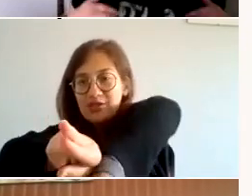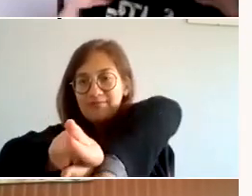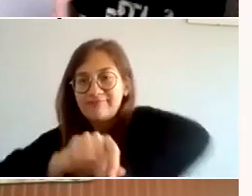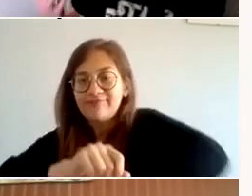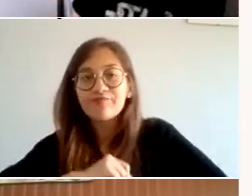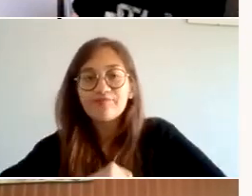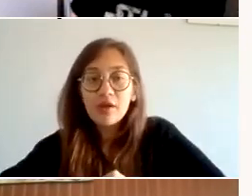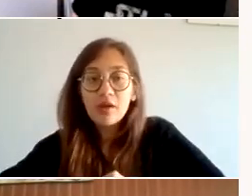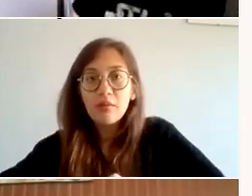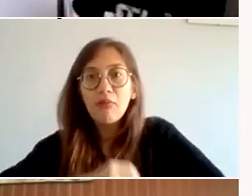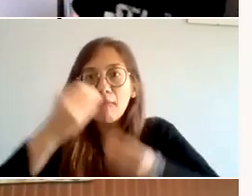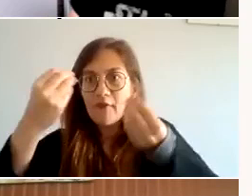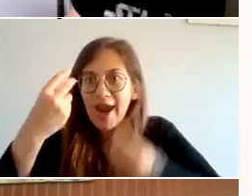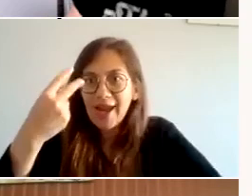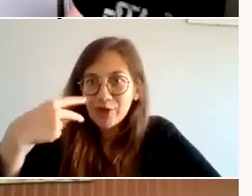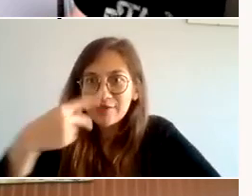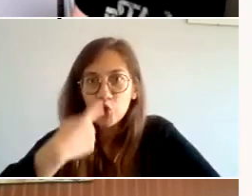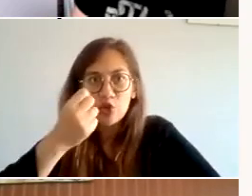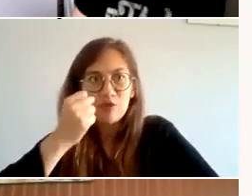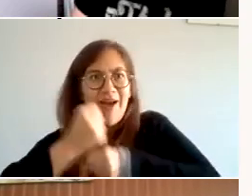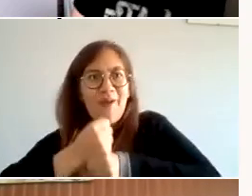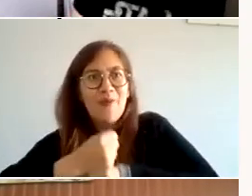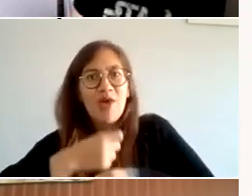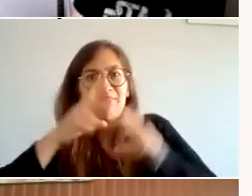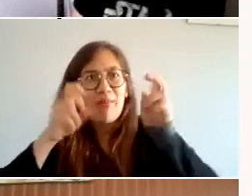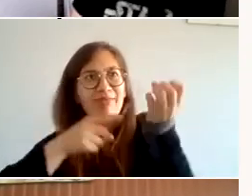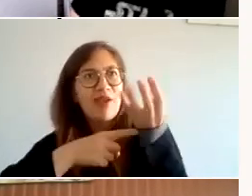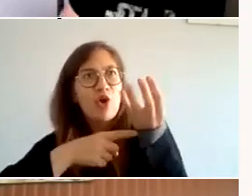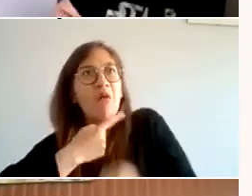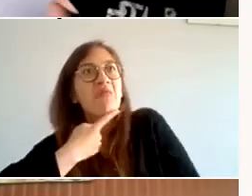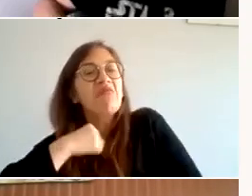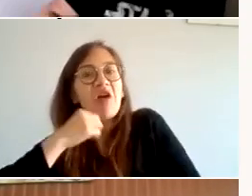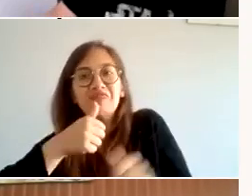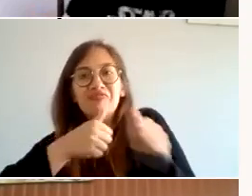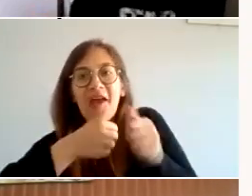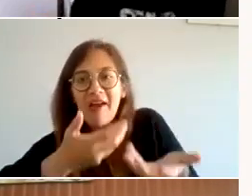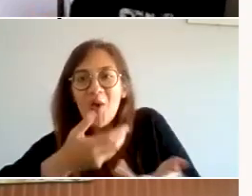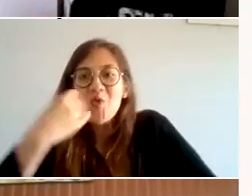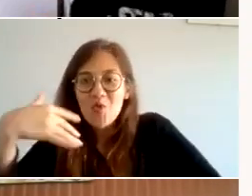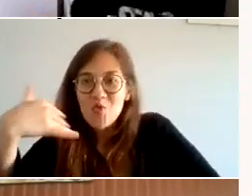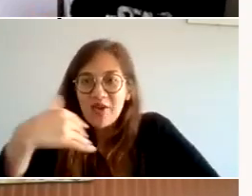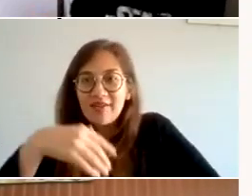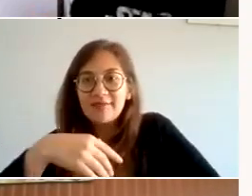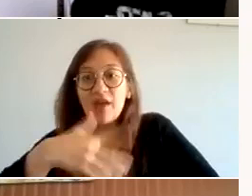de hecho, todos los que trabajamos en tecnología de información, es algo bien interesante. ¿Ya?